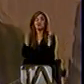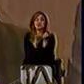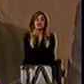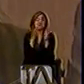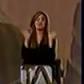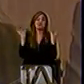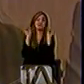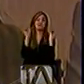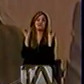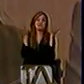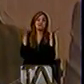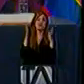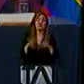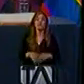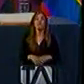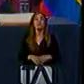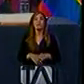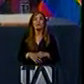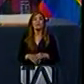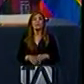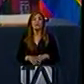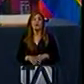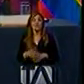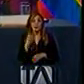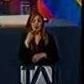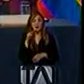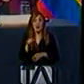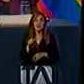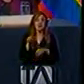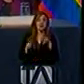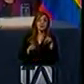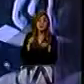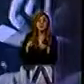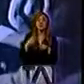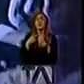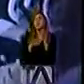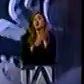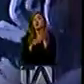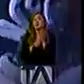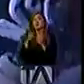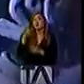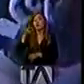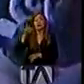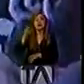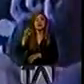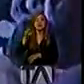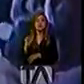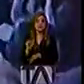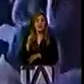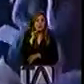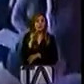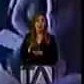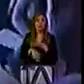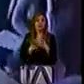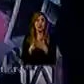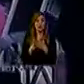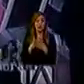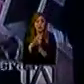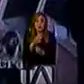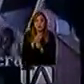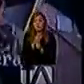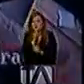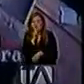Espín por ningún lado. Según reiteró por varias ocasiones el ministro Granda, la legisladora burló todos los